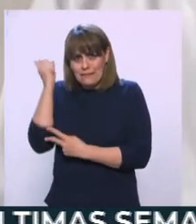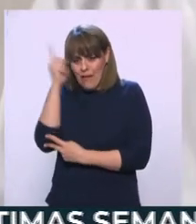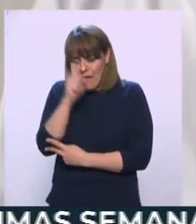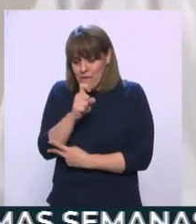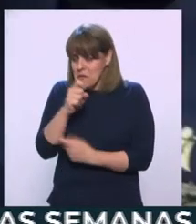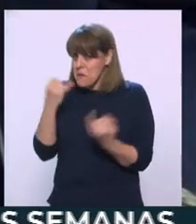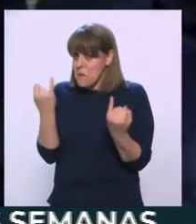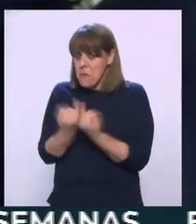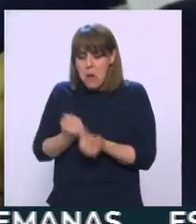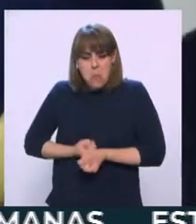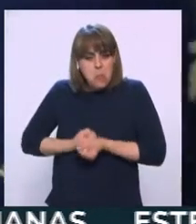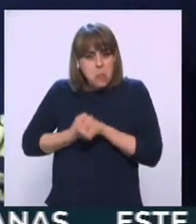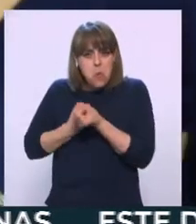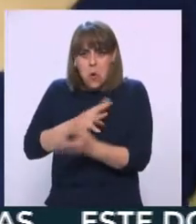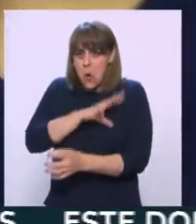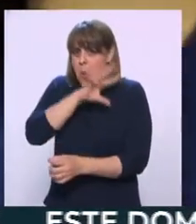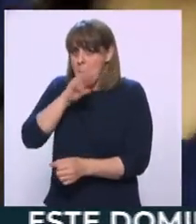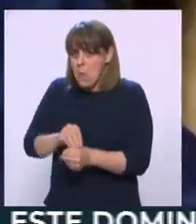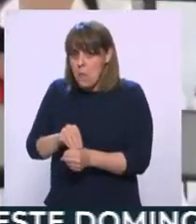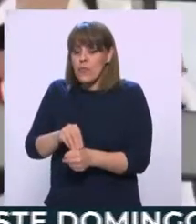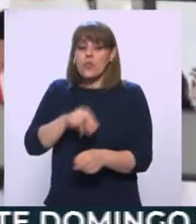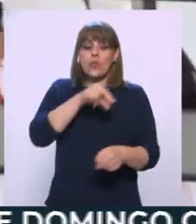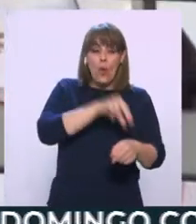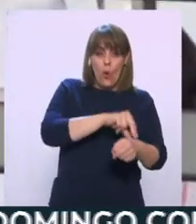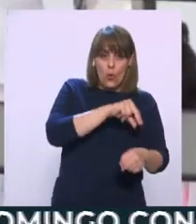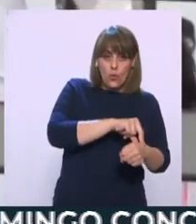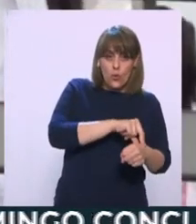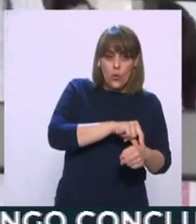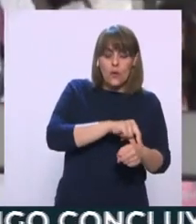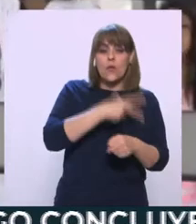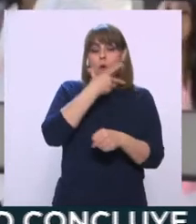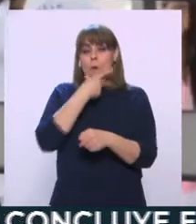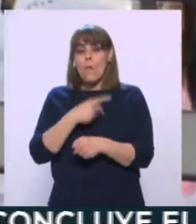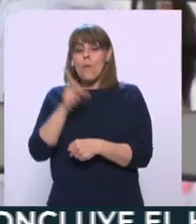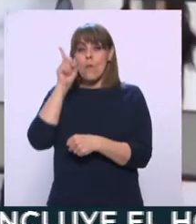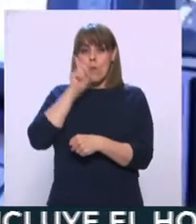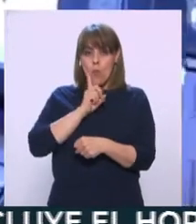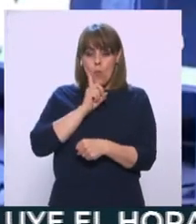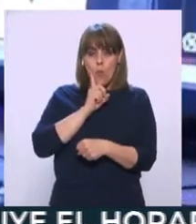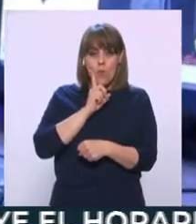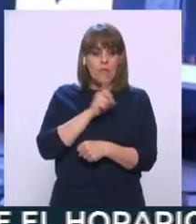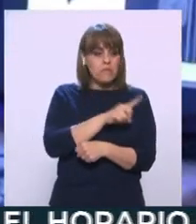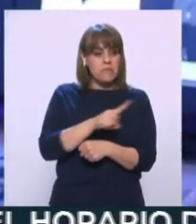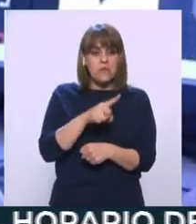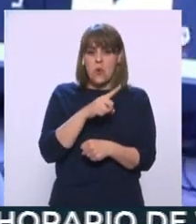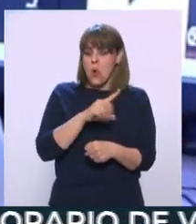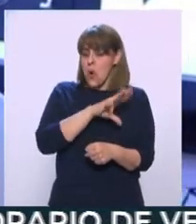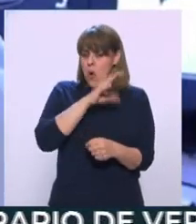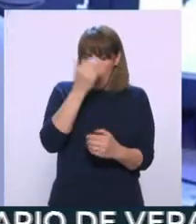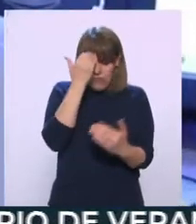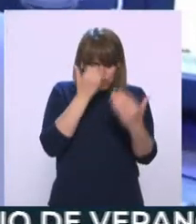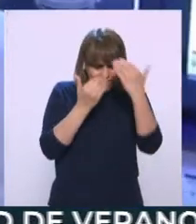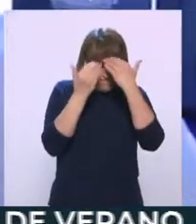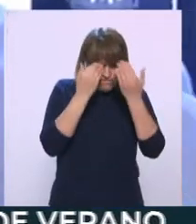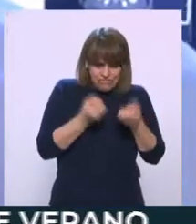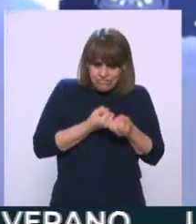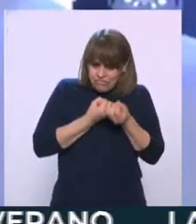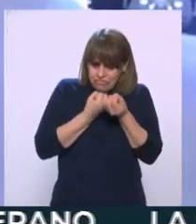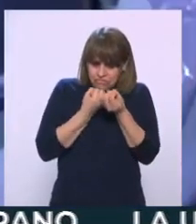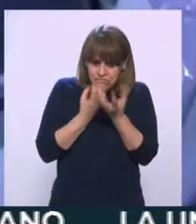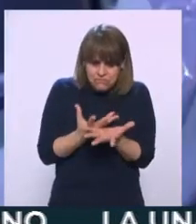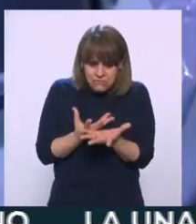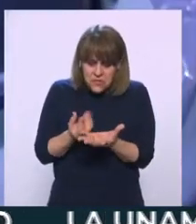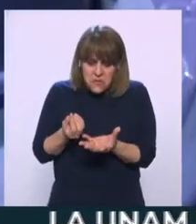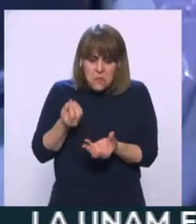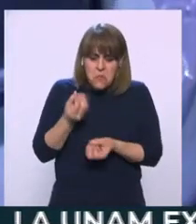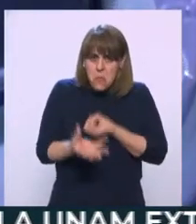familiares, las médicas y los médicos ponen todo su conocimiento, su